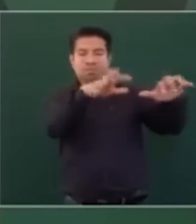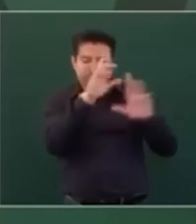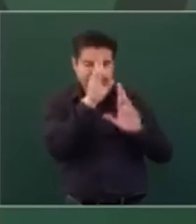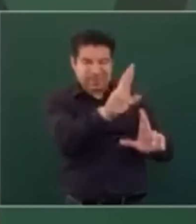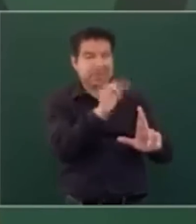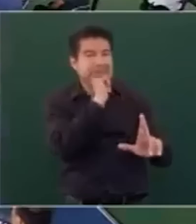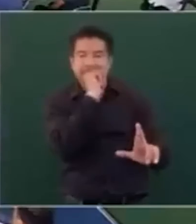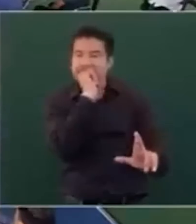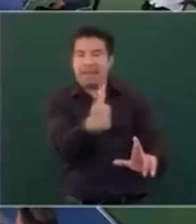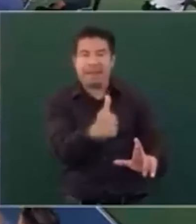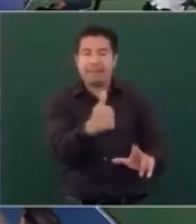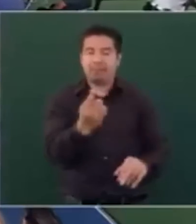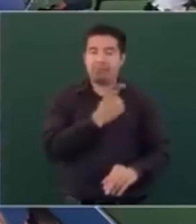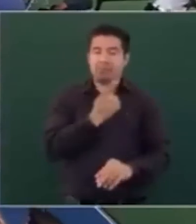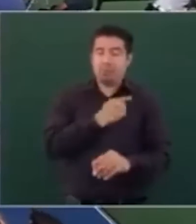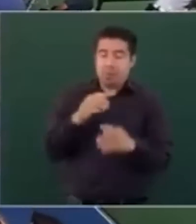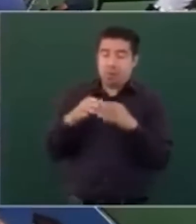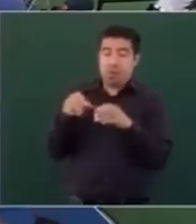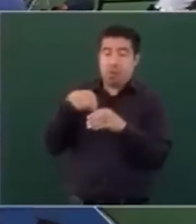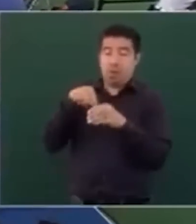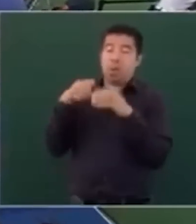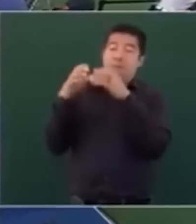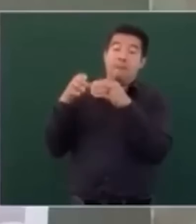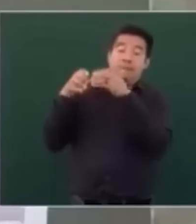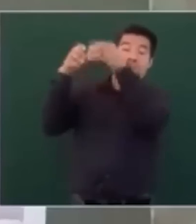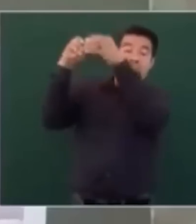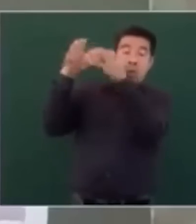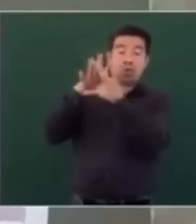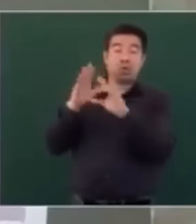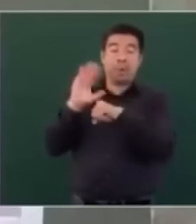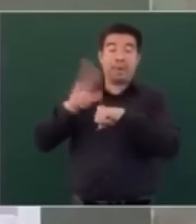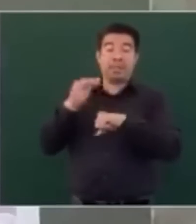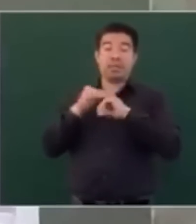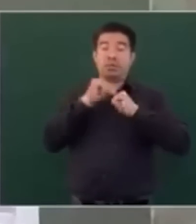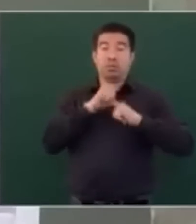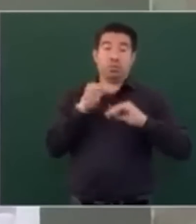La política, según ellos, se hace en la cúpula,